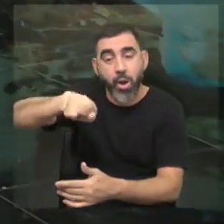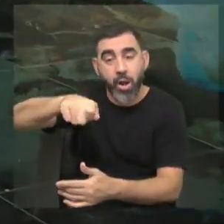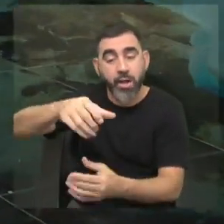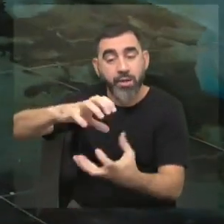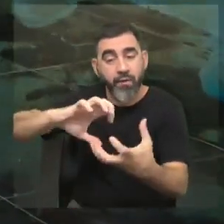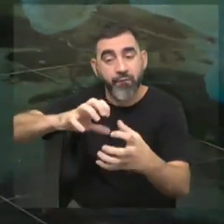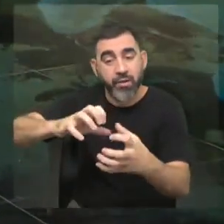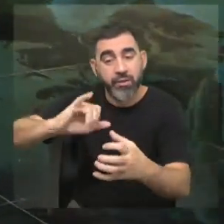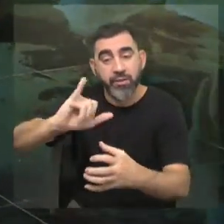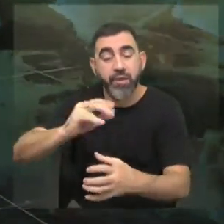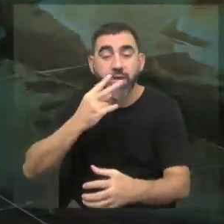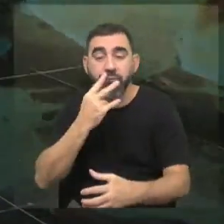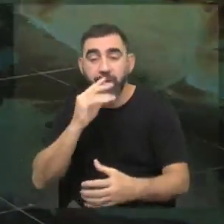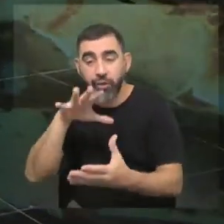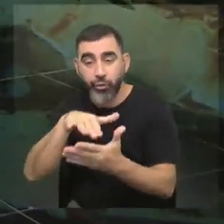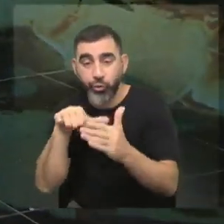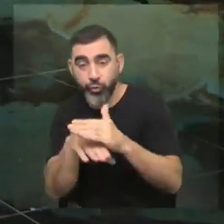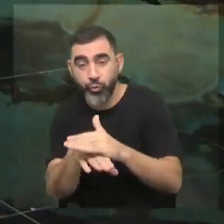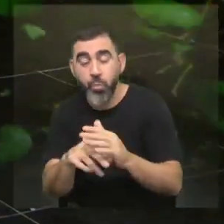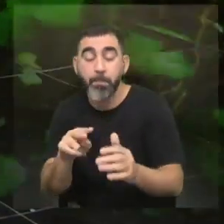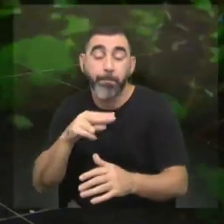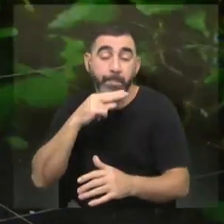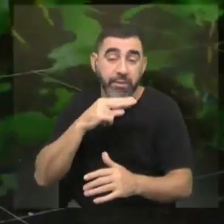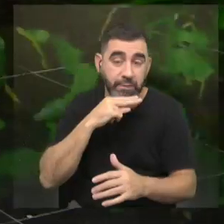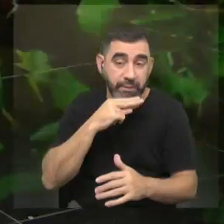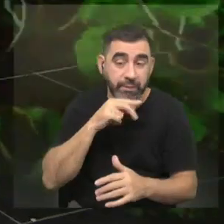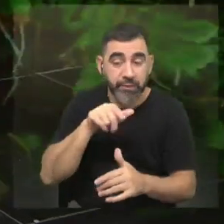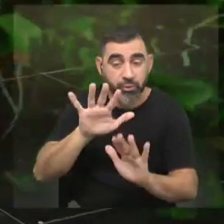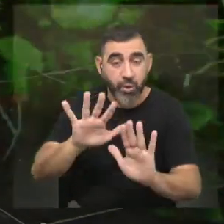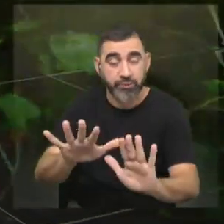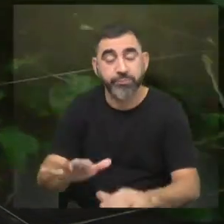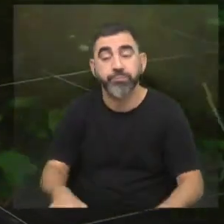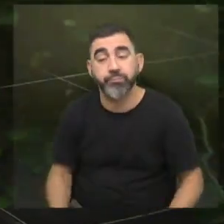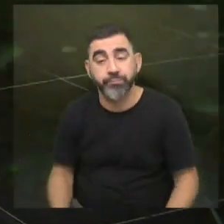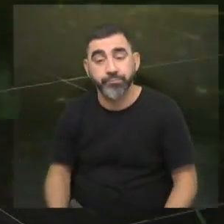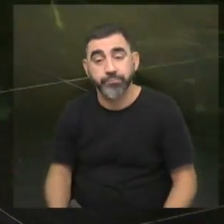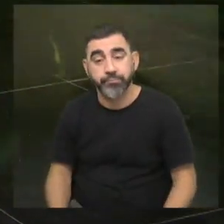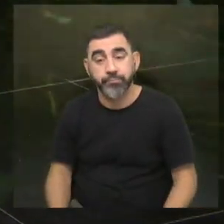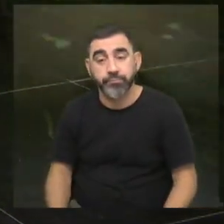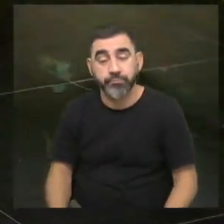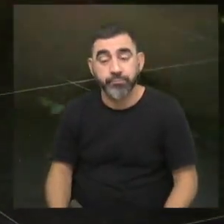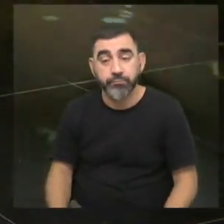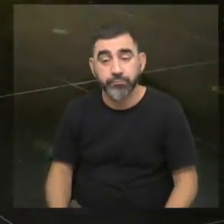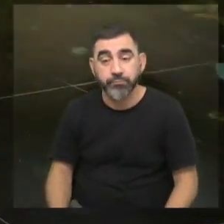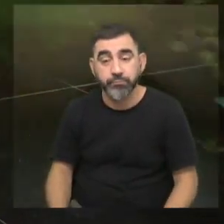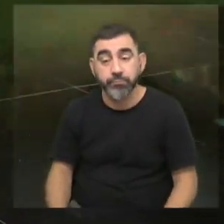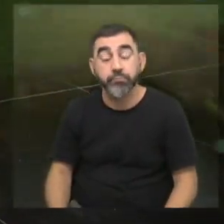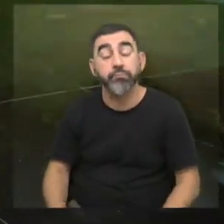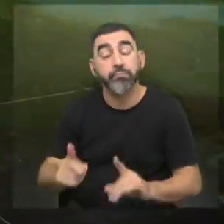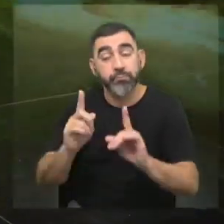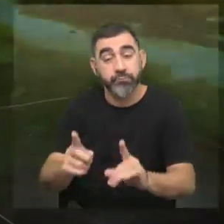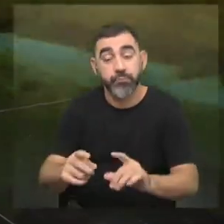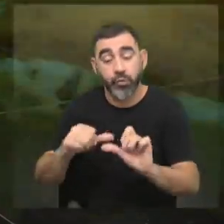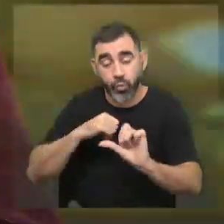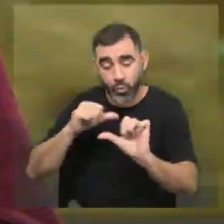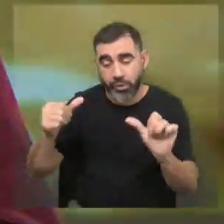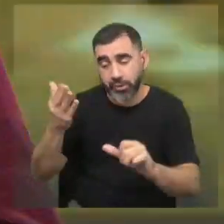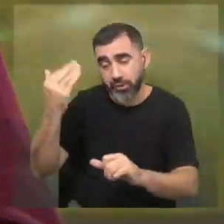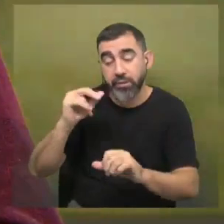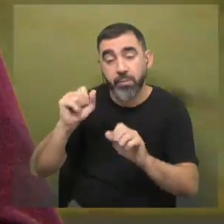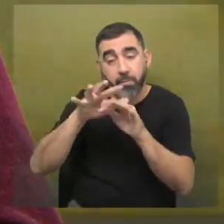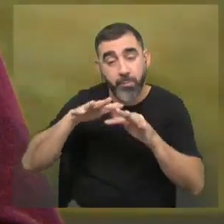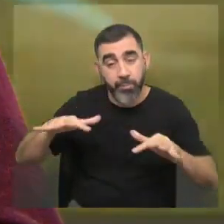vendo un paso más. Acuérdense que este tipo de materiales, este tipo de telas, no se usa solo, sino que se usa recubierto,